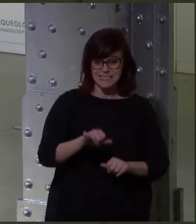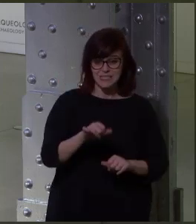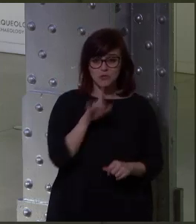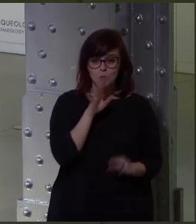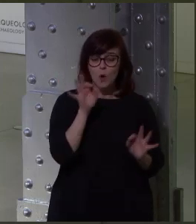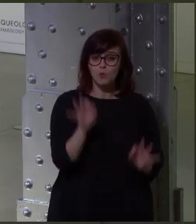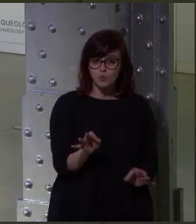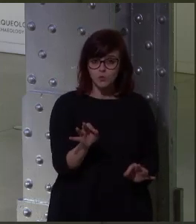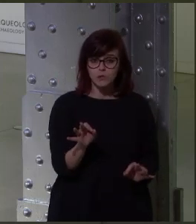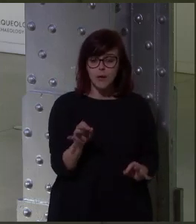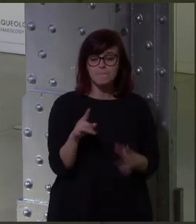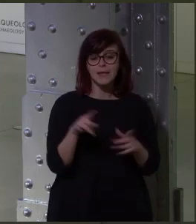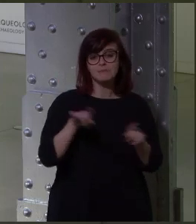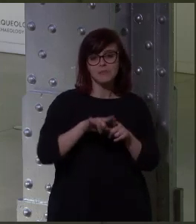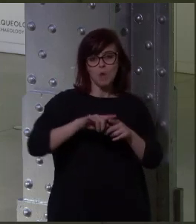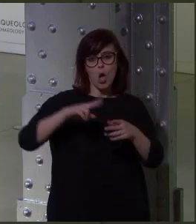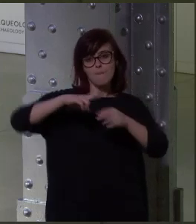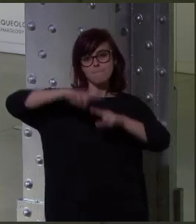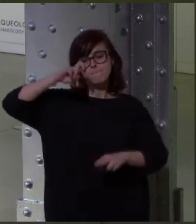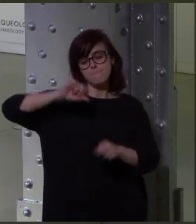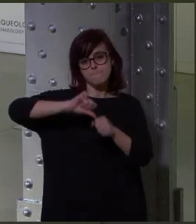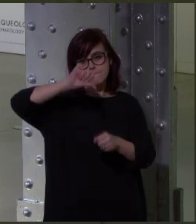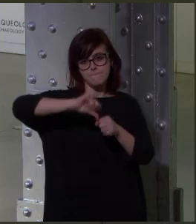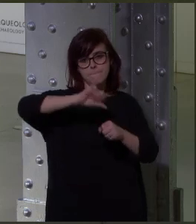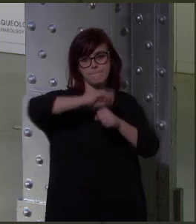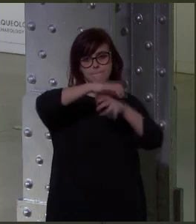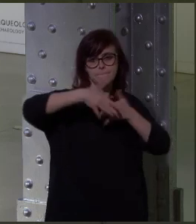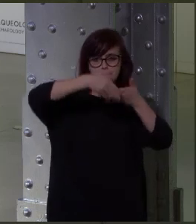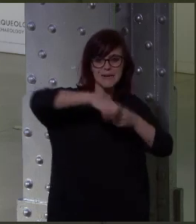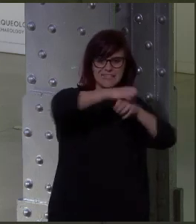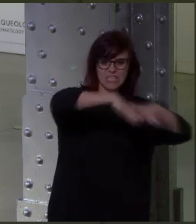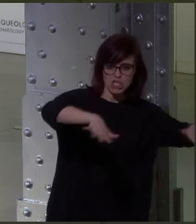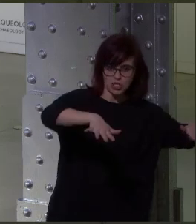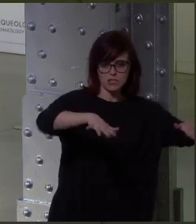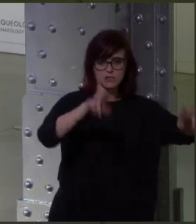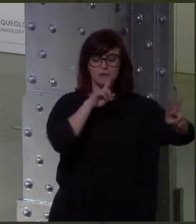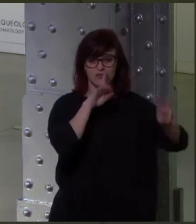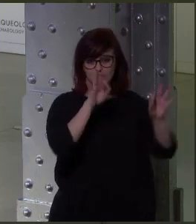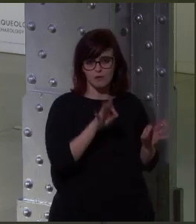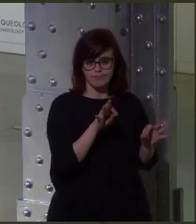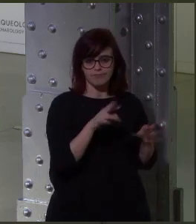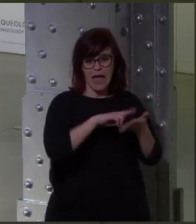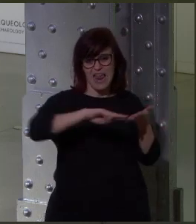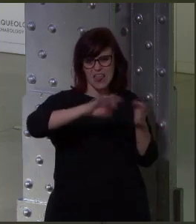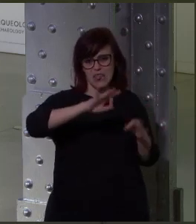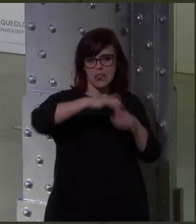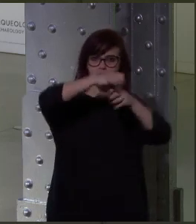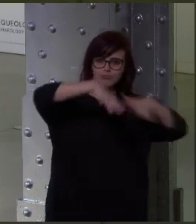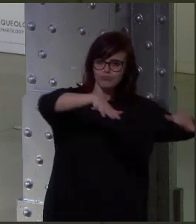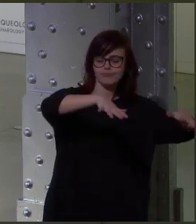nos ocurrió con el Prestige, todos recordaréis, la marea negra que ocurrió del Prestige, y eso cambió, por